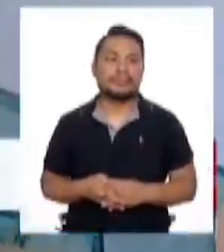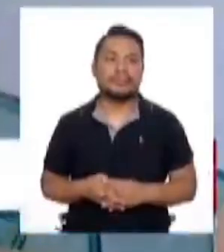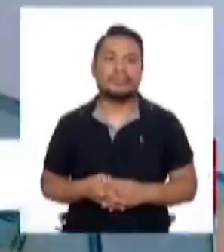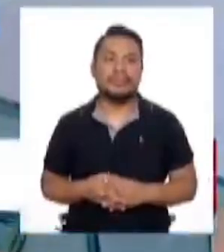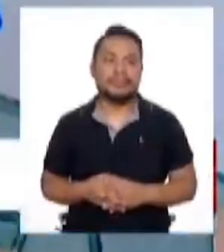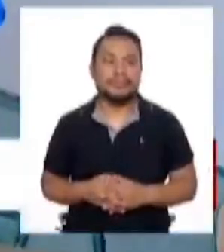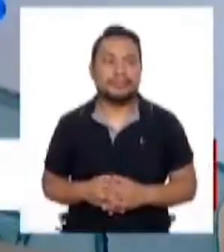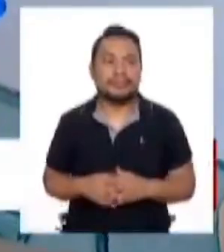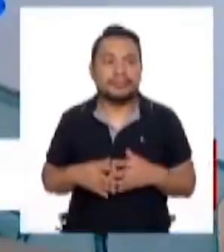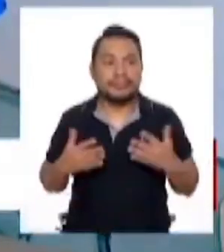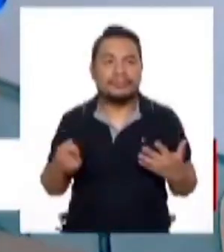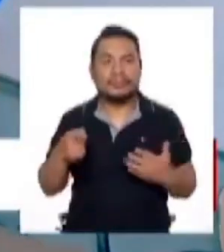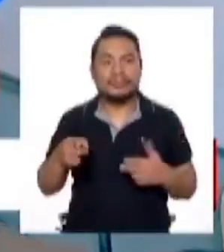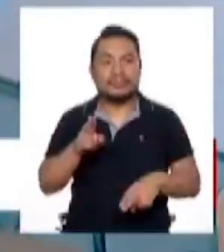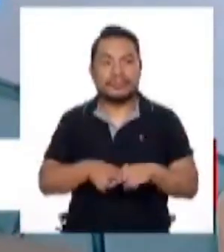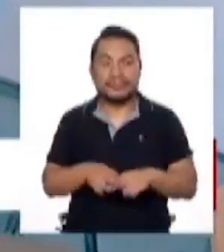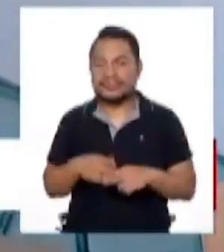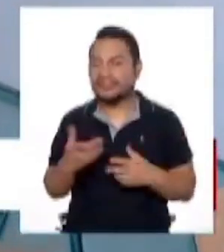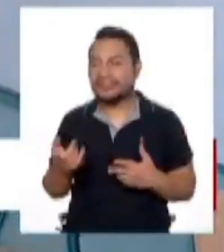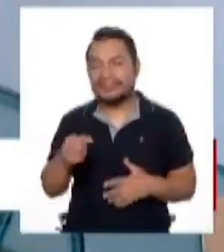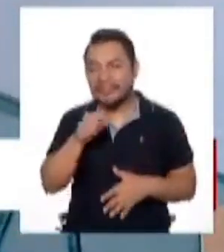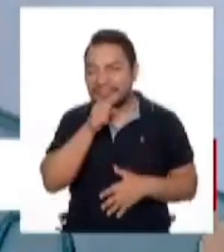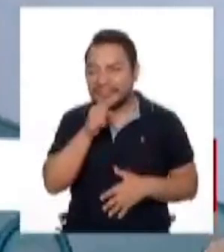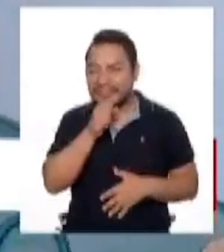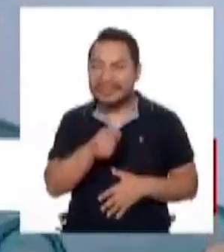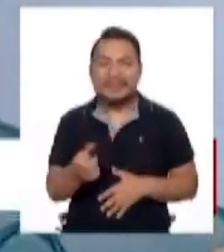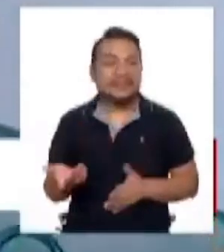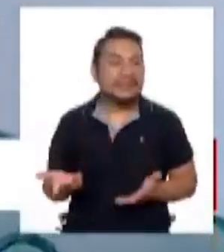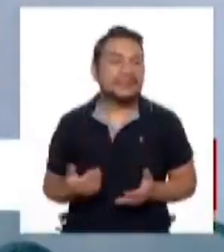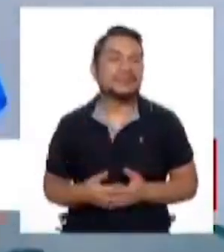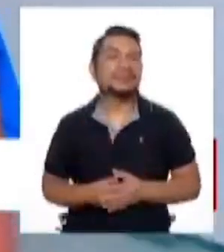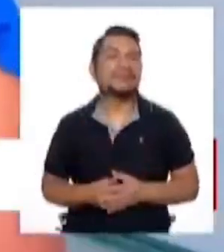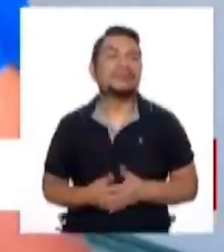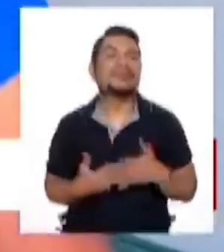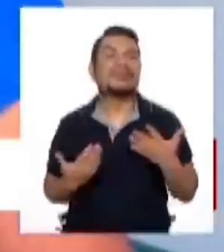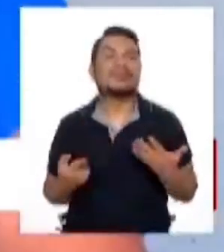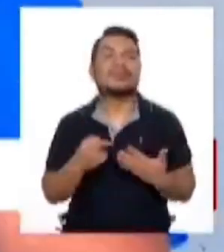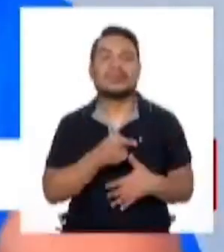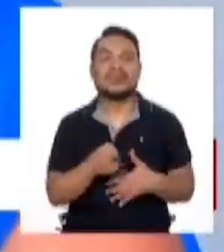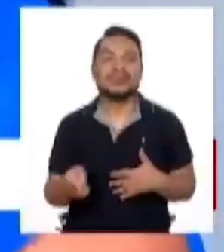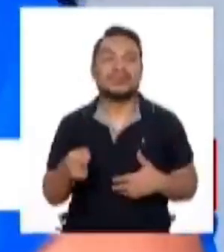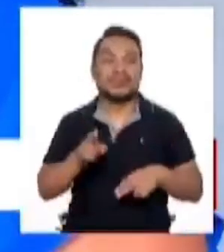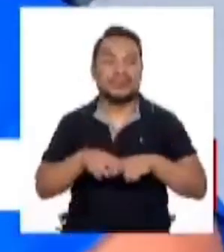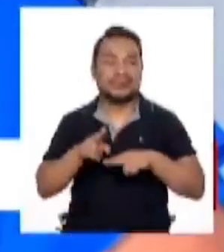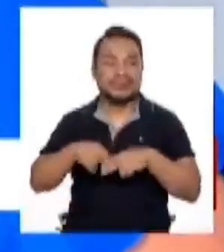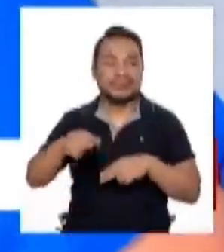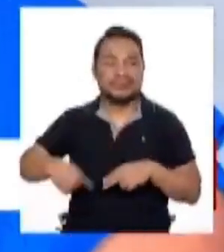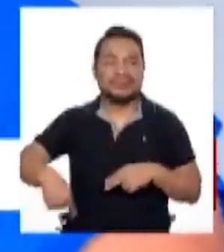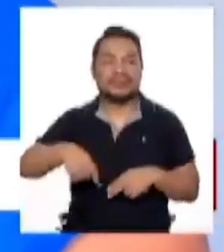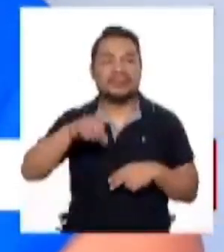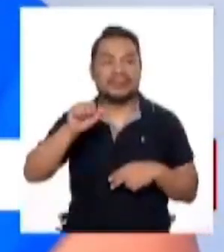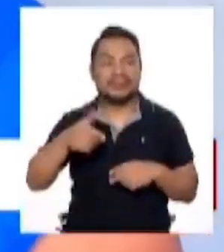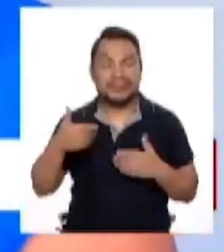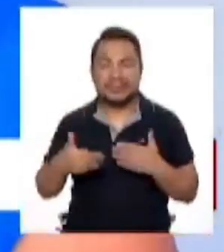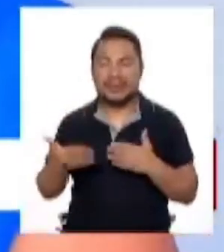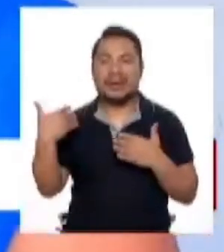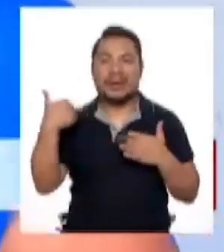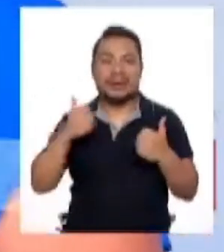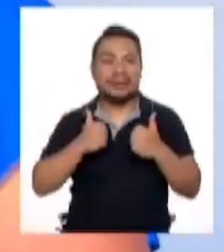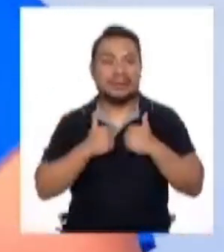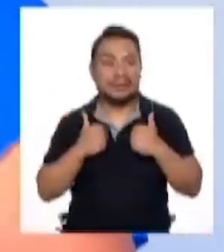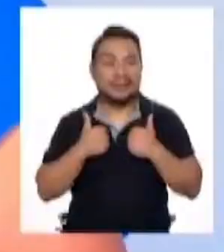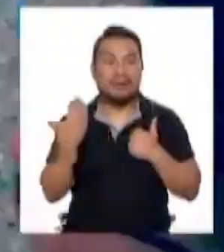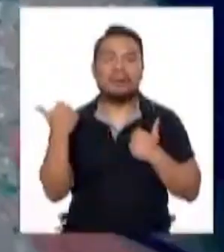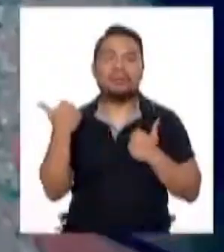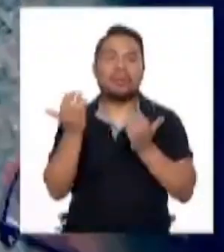Las condiciones de las carpetas están muy precarias, ¿no? A pesar de ello, estas carpetas han sido obtenidas mediante la donación de